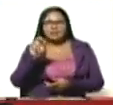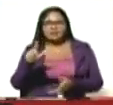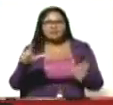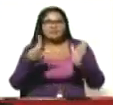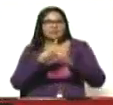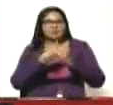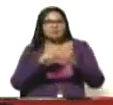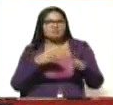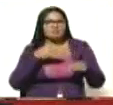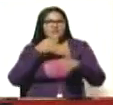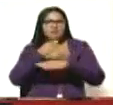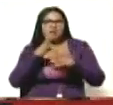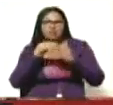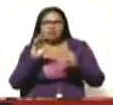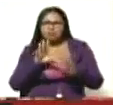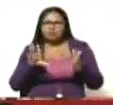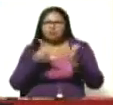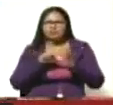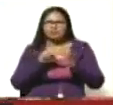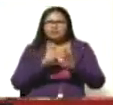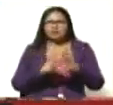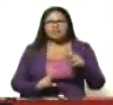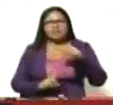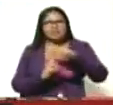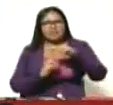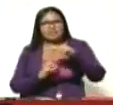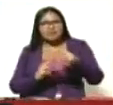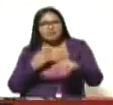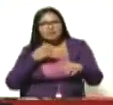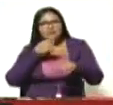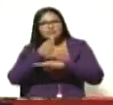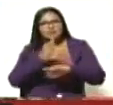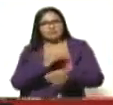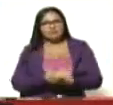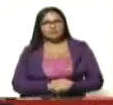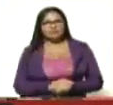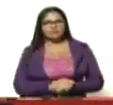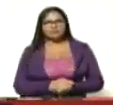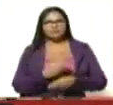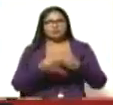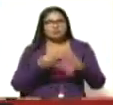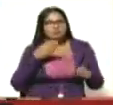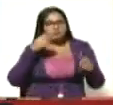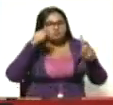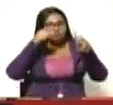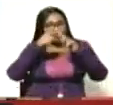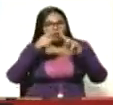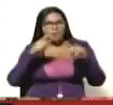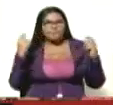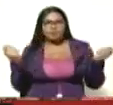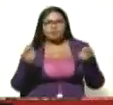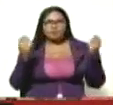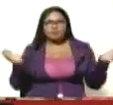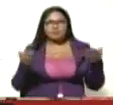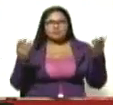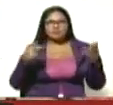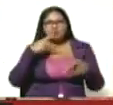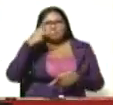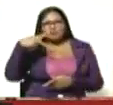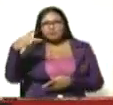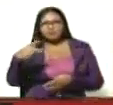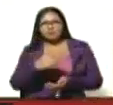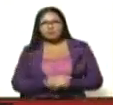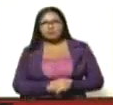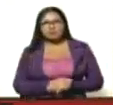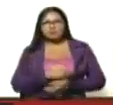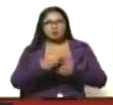Y fui a todos los liceos del Táchira de ese momento como un misionero promoviendo la poesía.